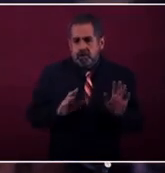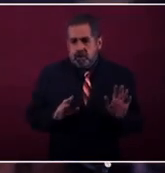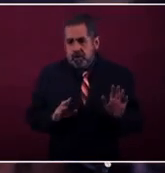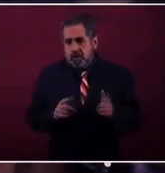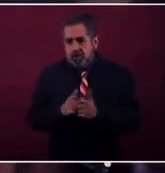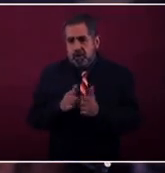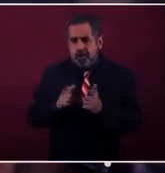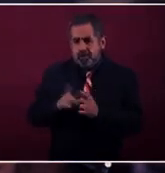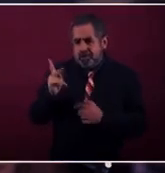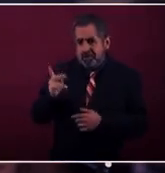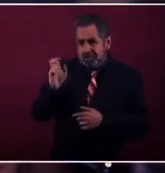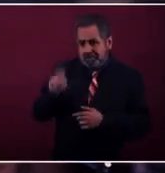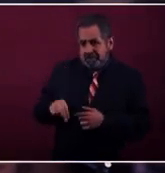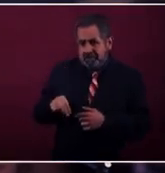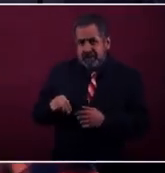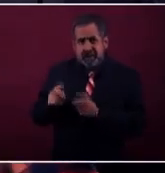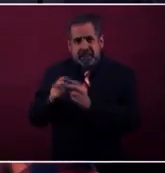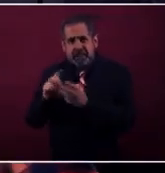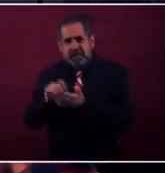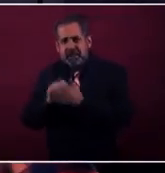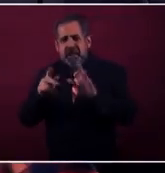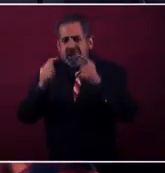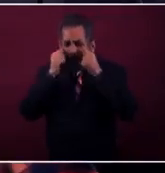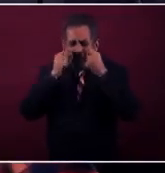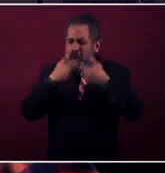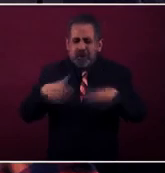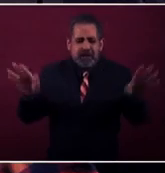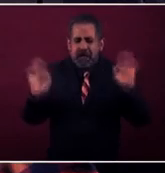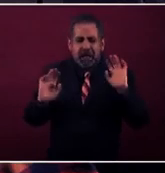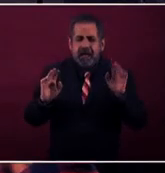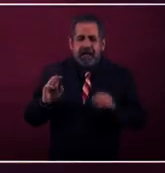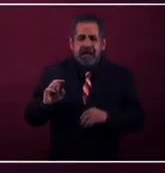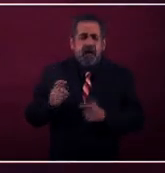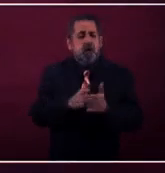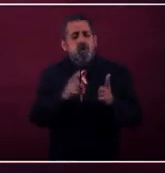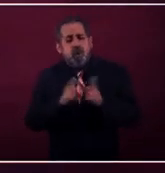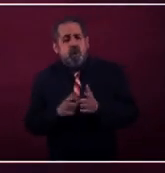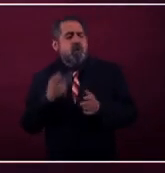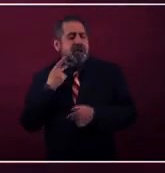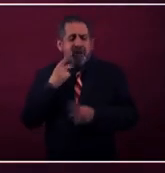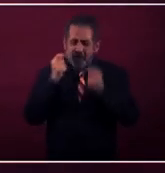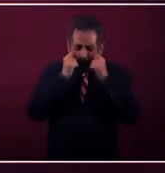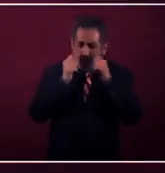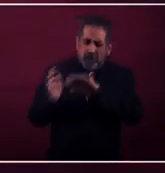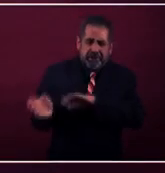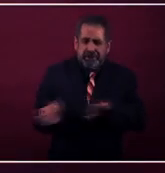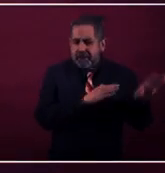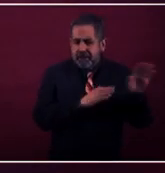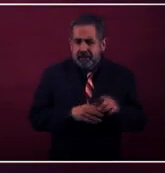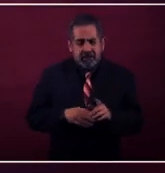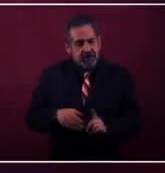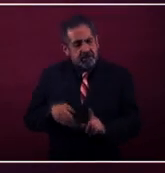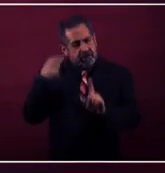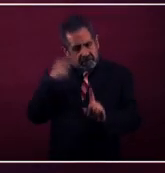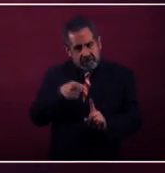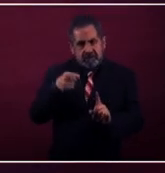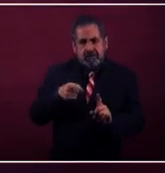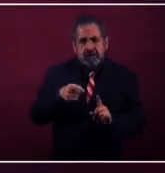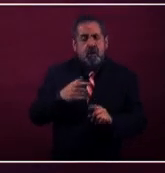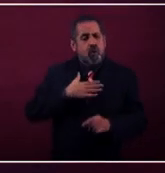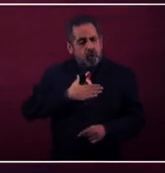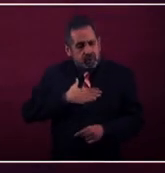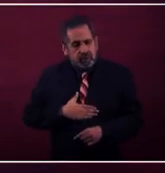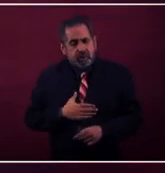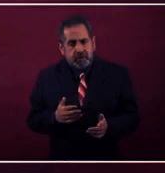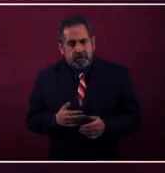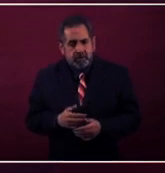partido del PAN, si me es interesa. Tamaulipas. Eso no me importa, la cuestión partidista no tiene que ver. Aquí